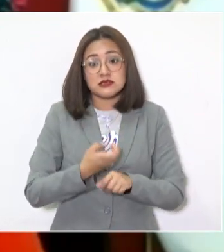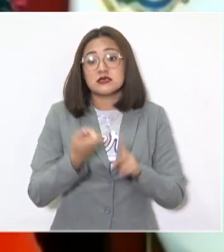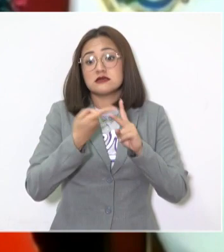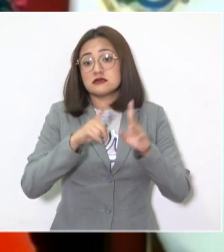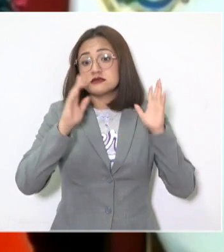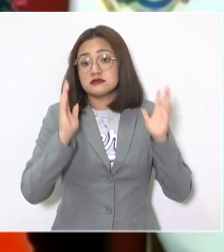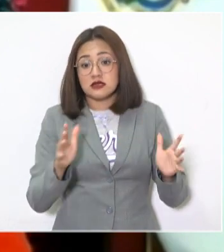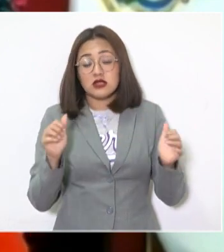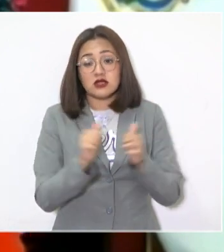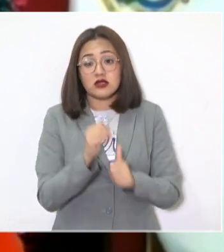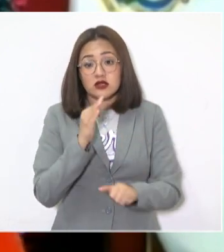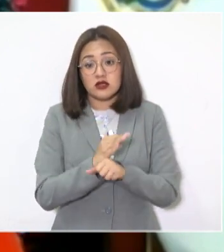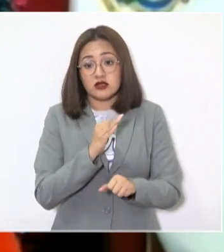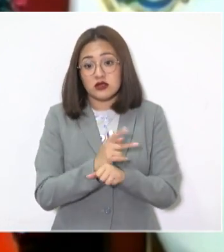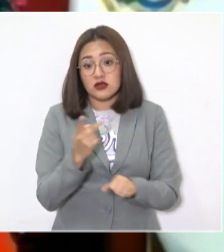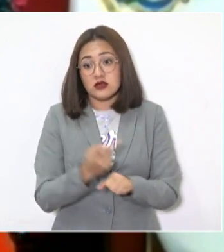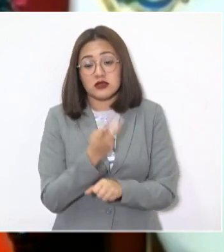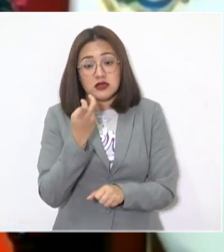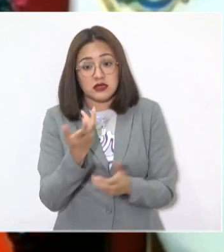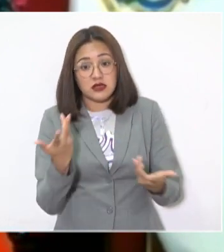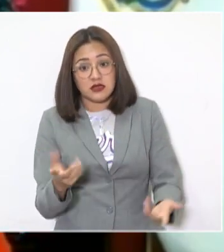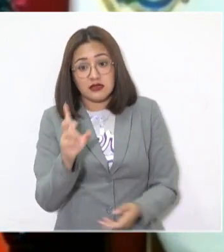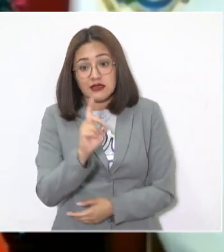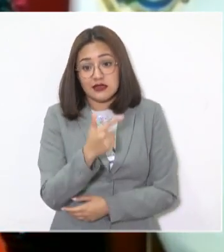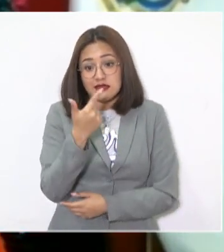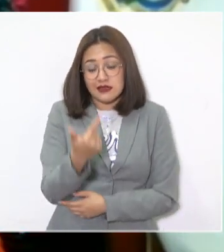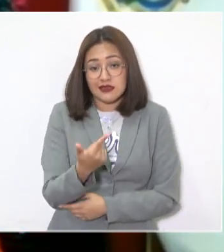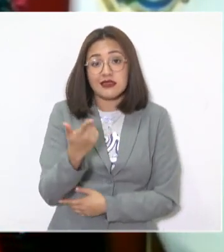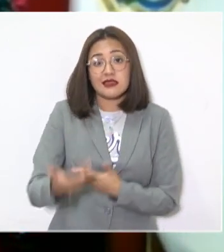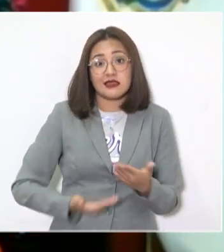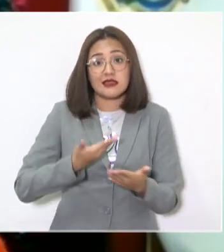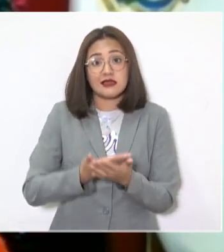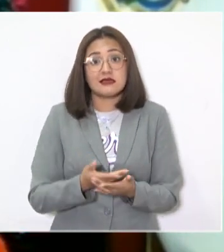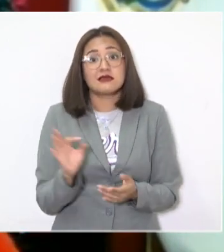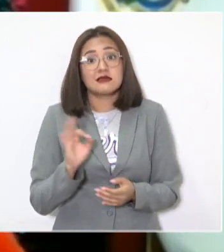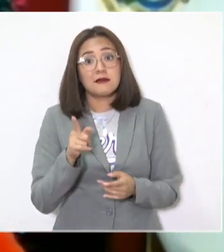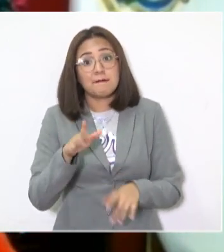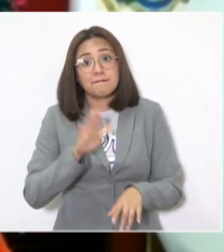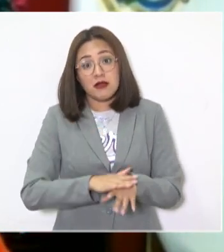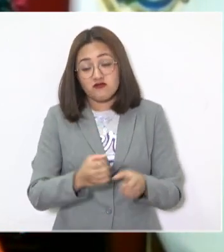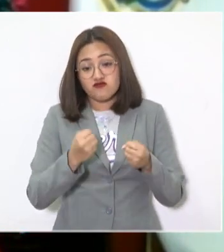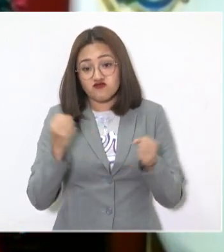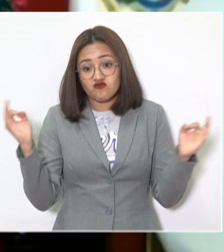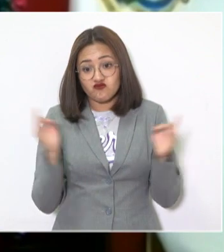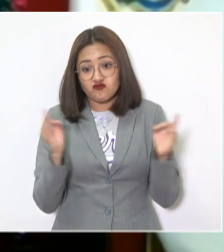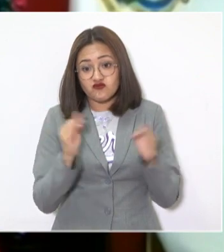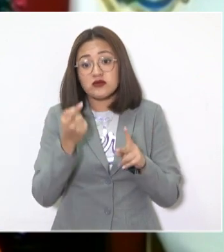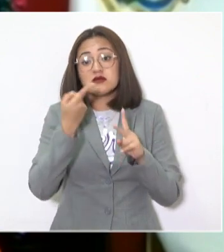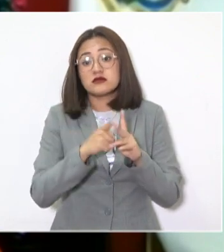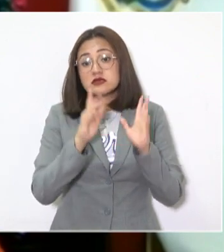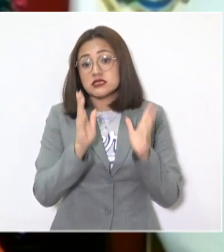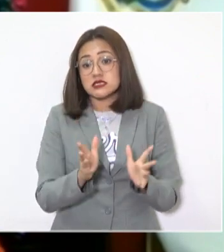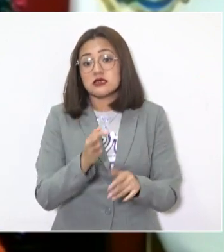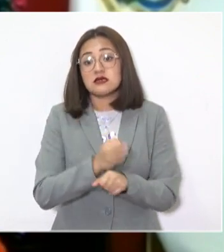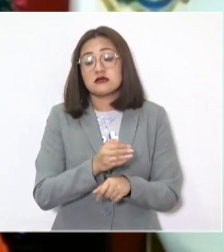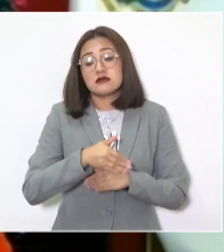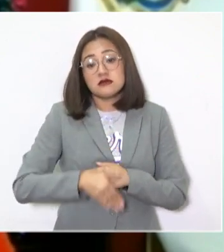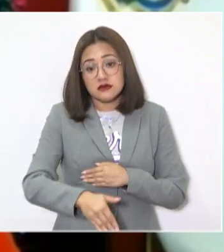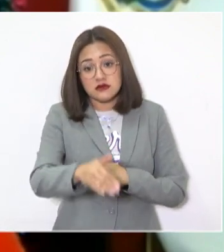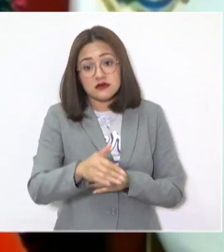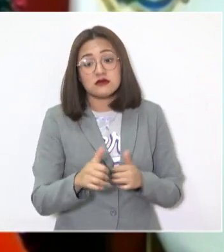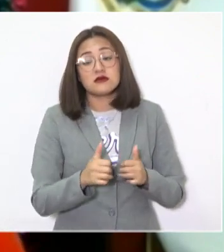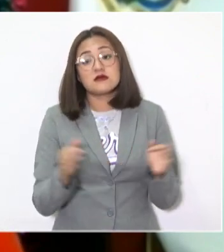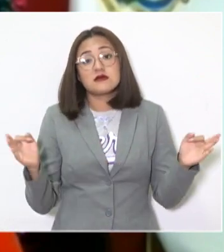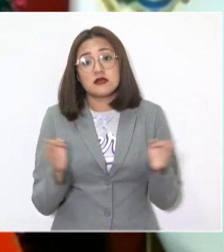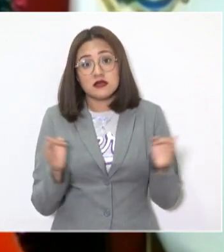inició con ese ejercicio de los 37 que presentan temperaturas más bajas y que son los que inician con el